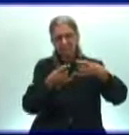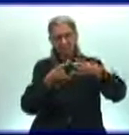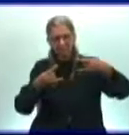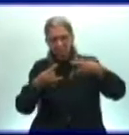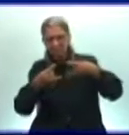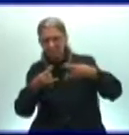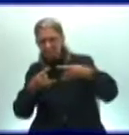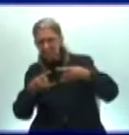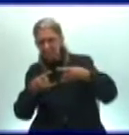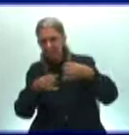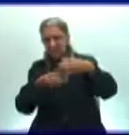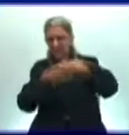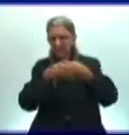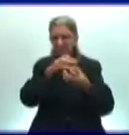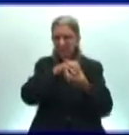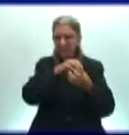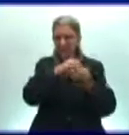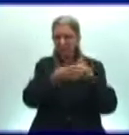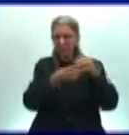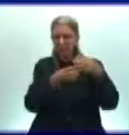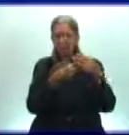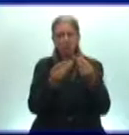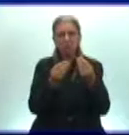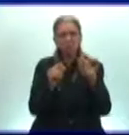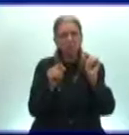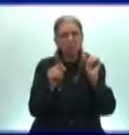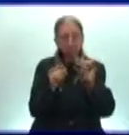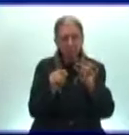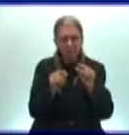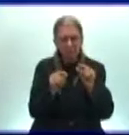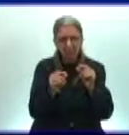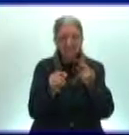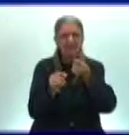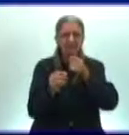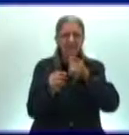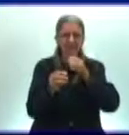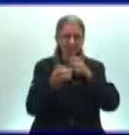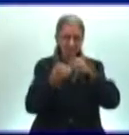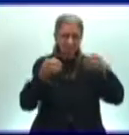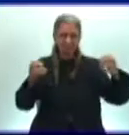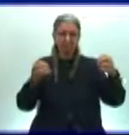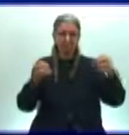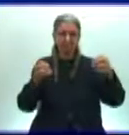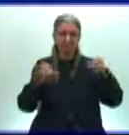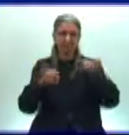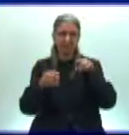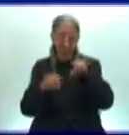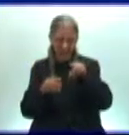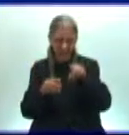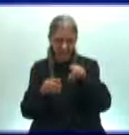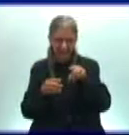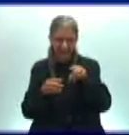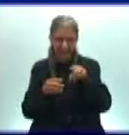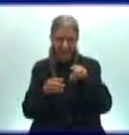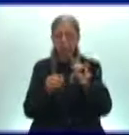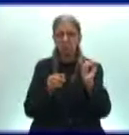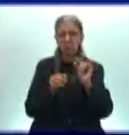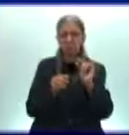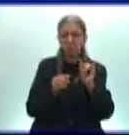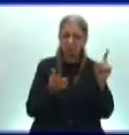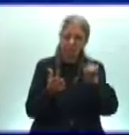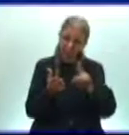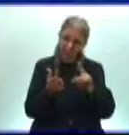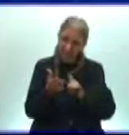intermoleculares. Atracciones que son débiles, que son fáciles de vencer. De ahí que haya que suministrar poca